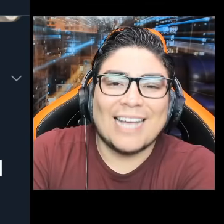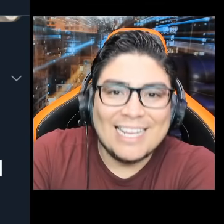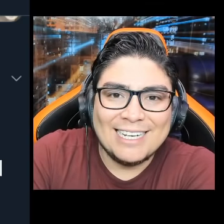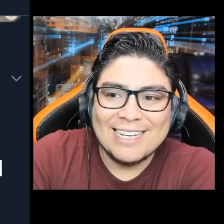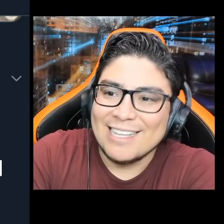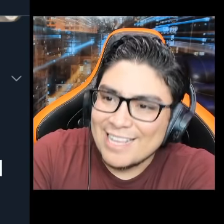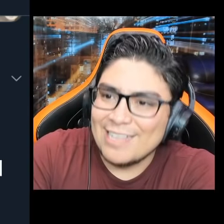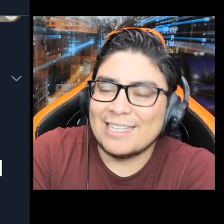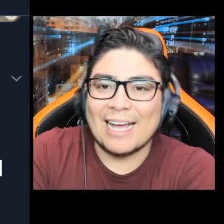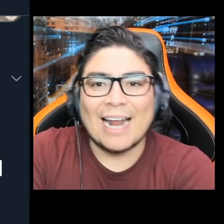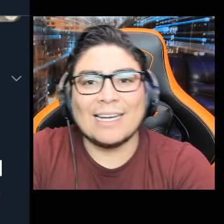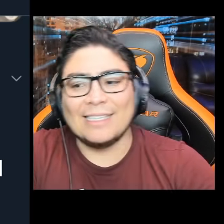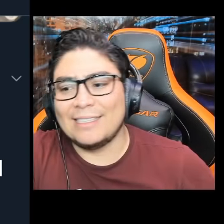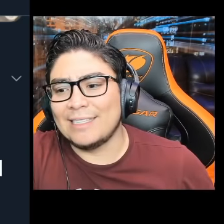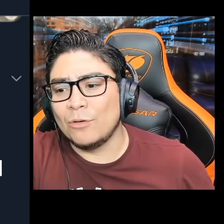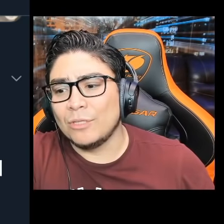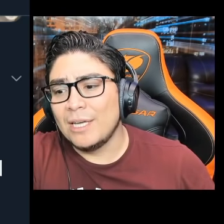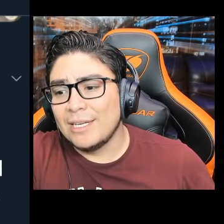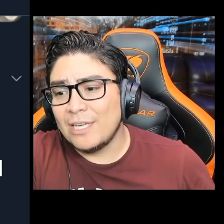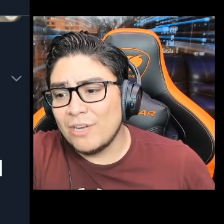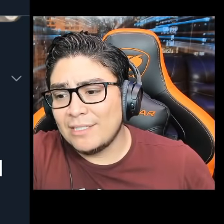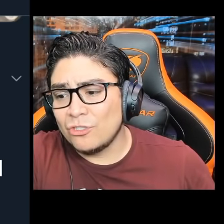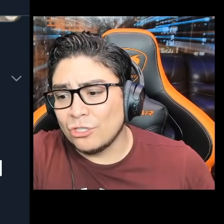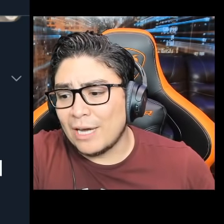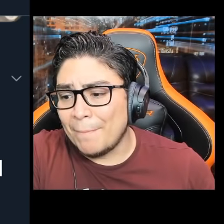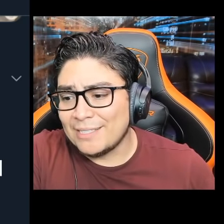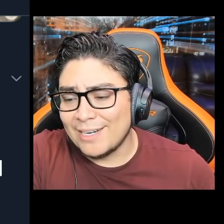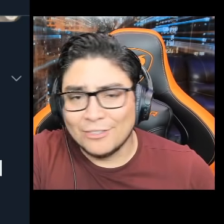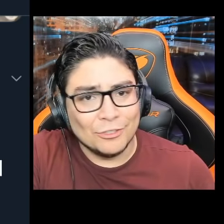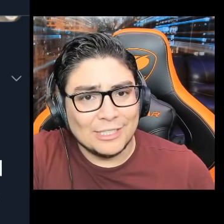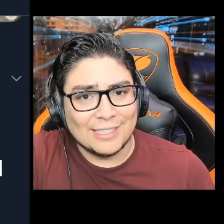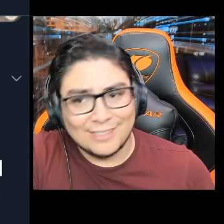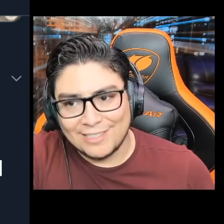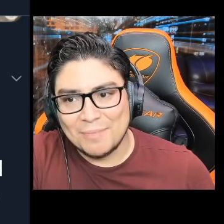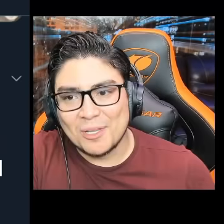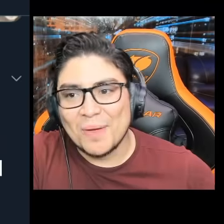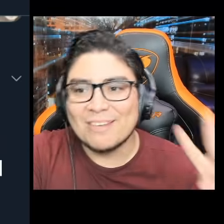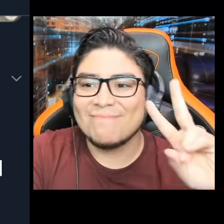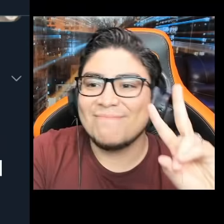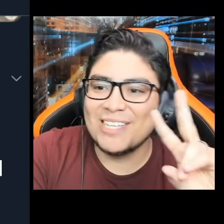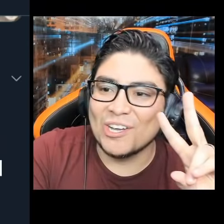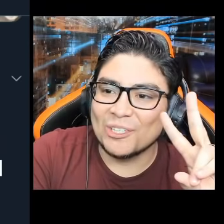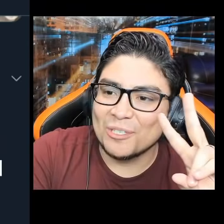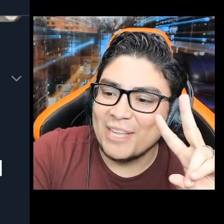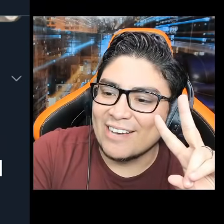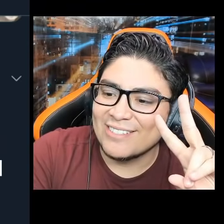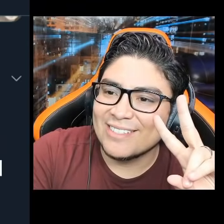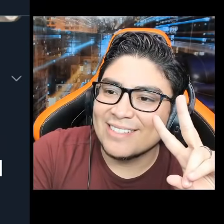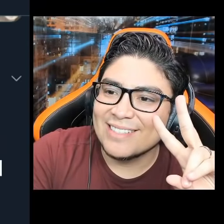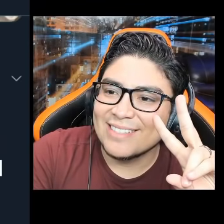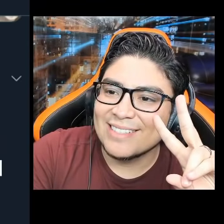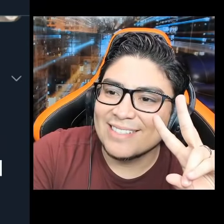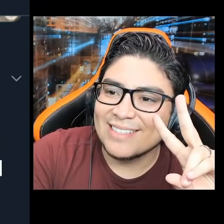a salir de esta gran crisis de salud. Señores, yo soy Campechaneando Noticias y les invito a ver mis otros videos.